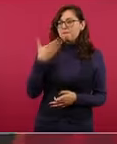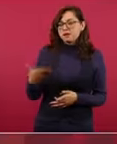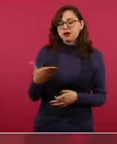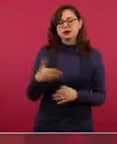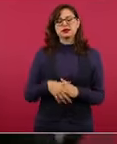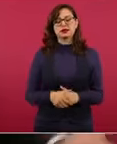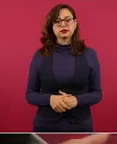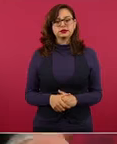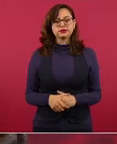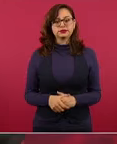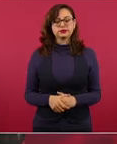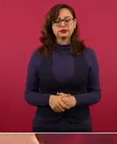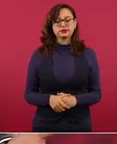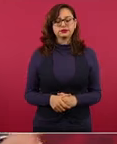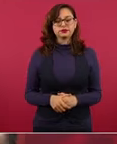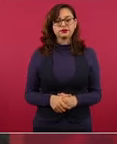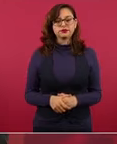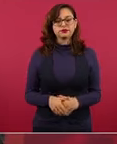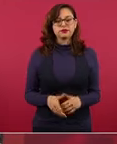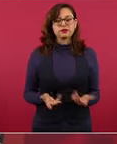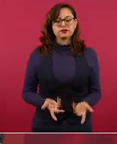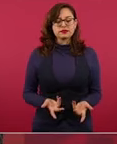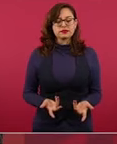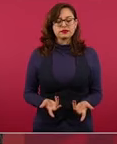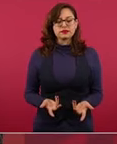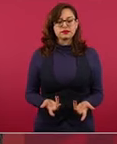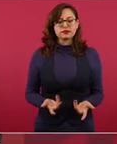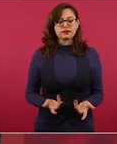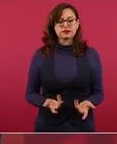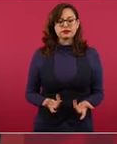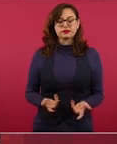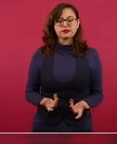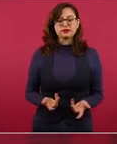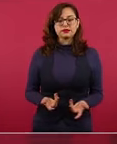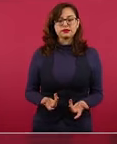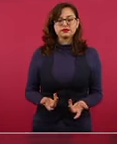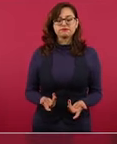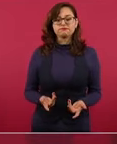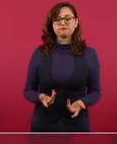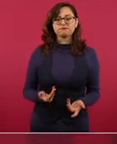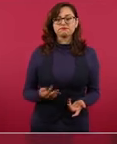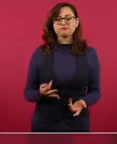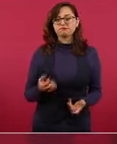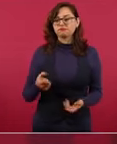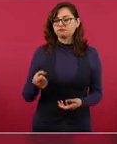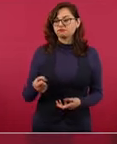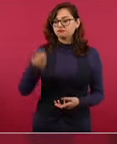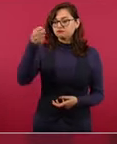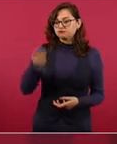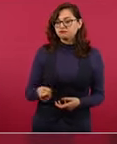si no hay trabajo en el sur